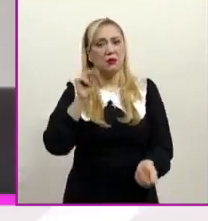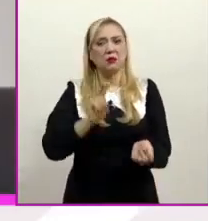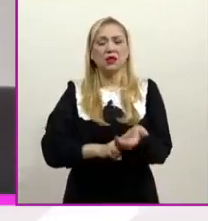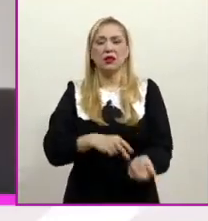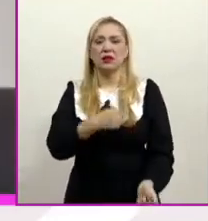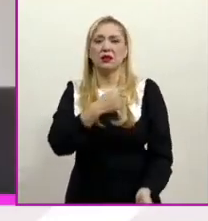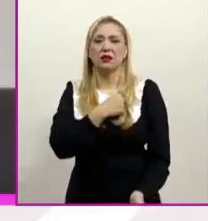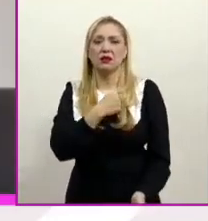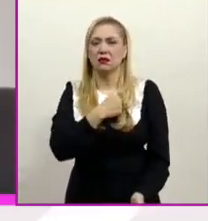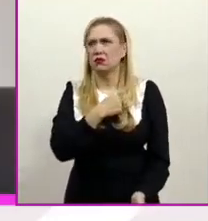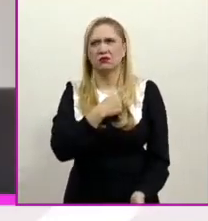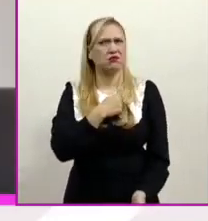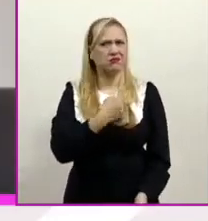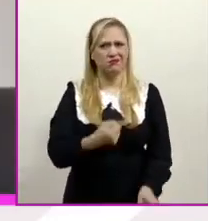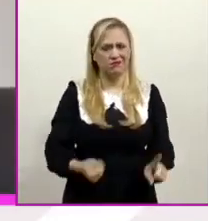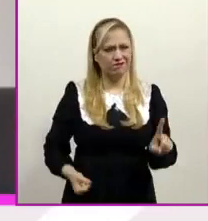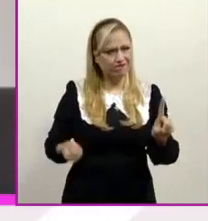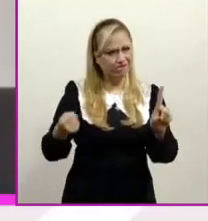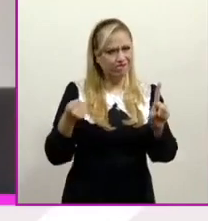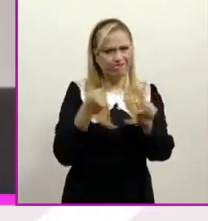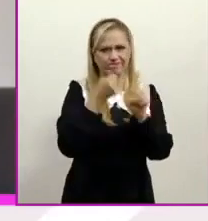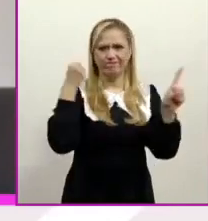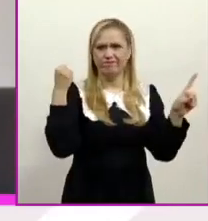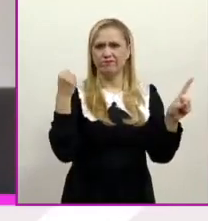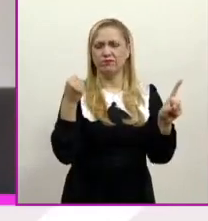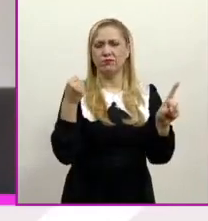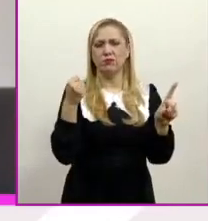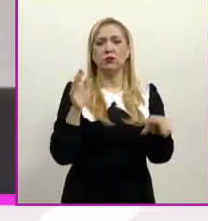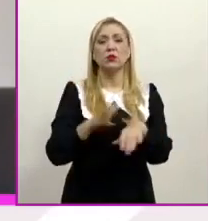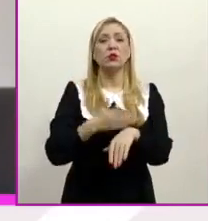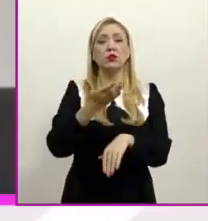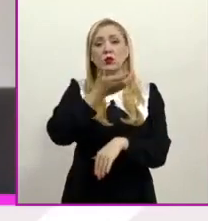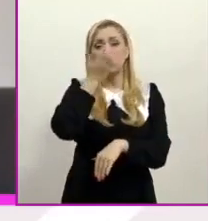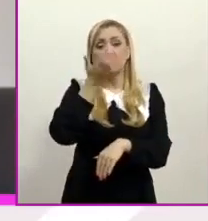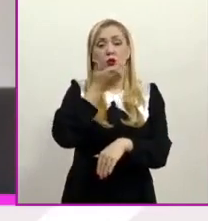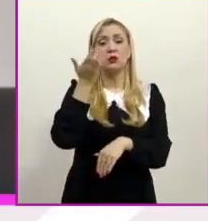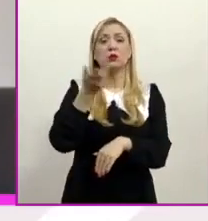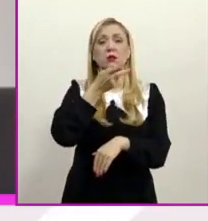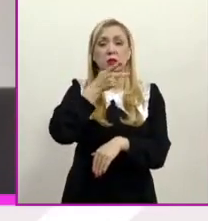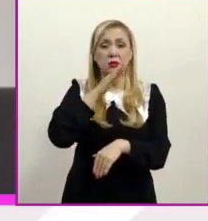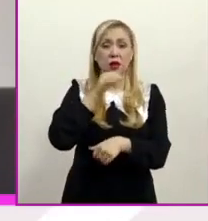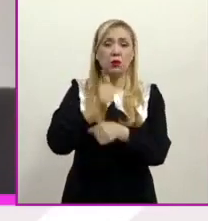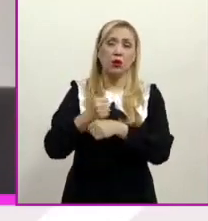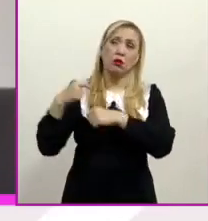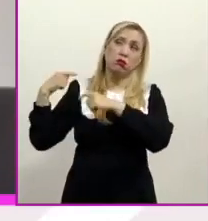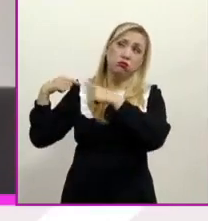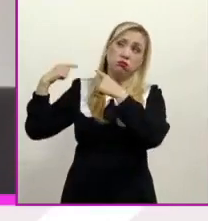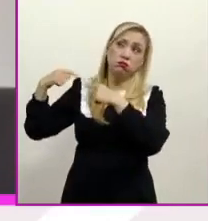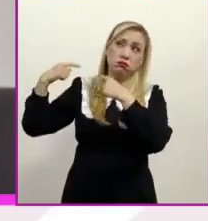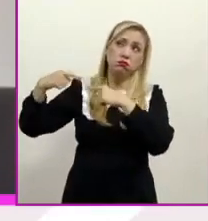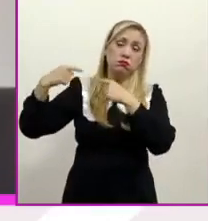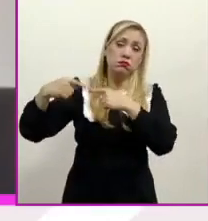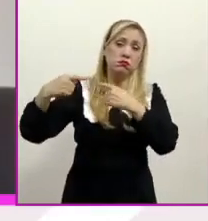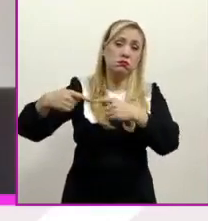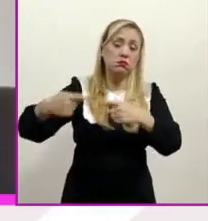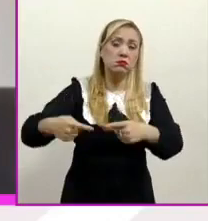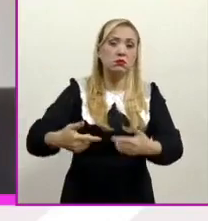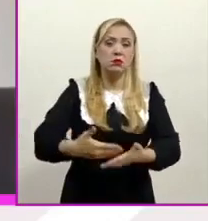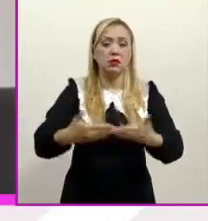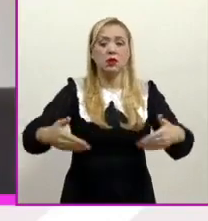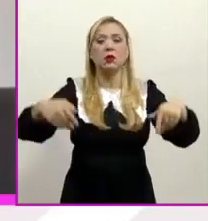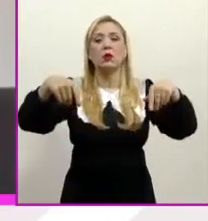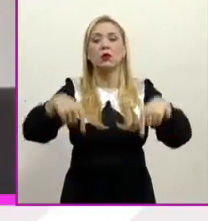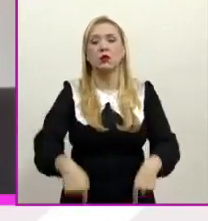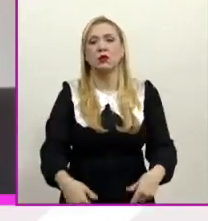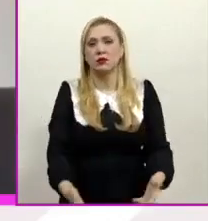es importante luchar desde ahí porque generaciones enteras han sido educadas con estas historias, ¿no? Hoy las historias las contamos a través